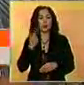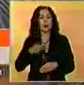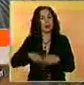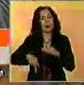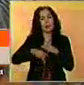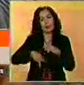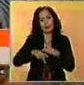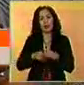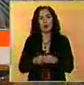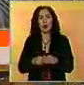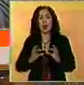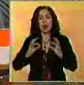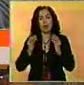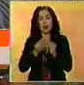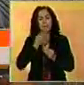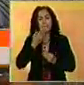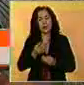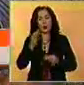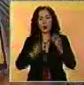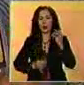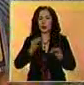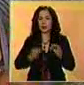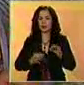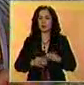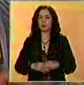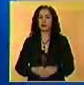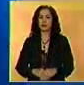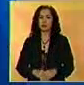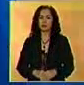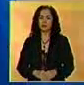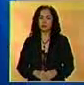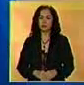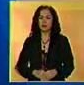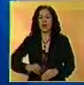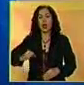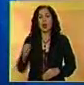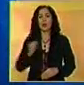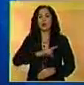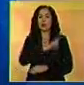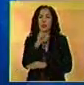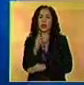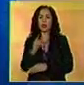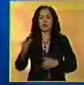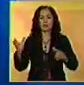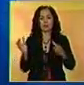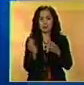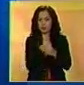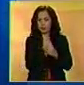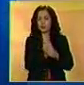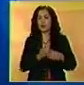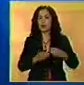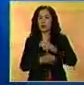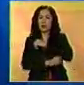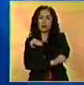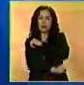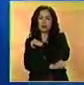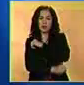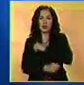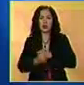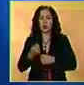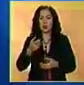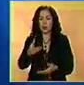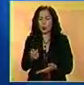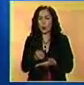guardería, familiares de la bebé piden justicia. La policía de Lara desarticuló parcialmente una banda de delincuentes dedicada al